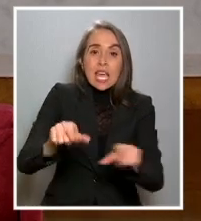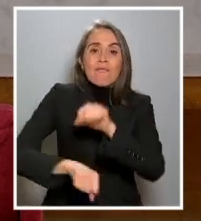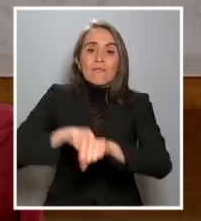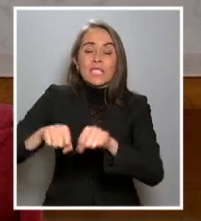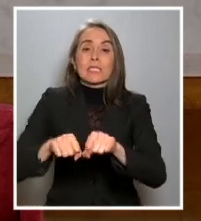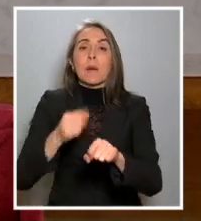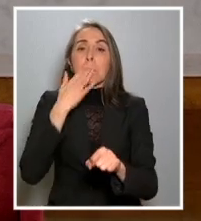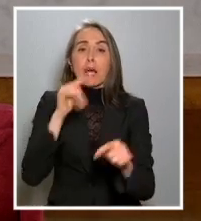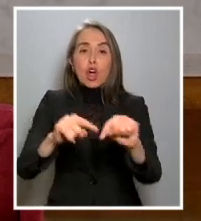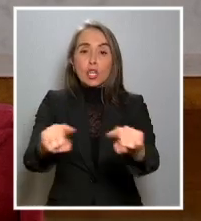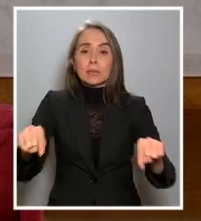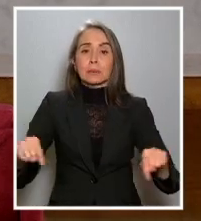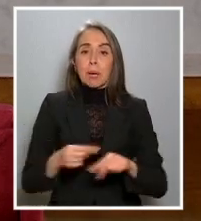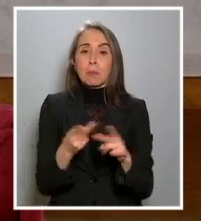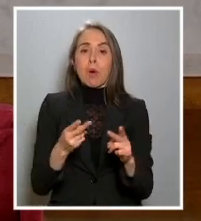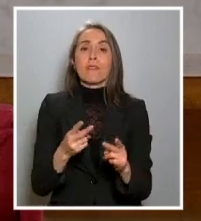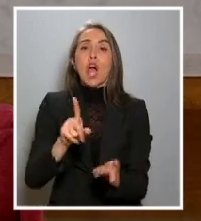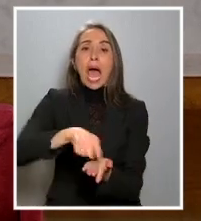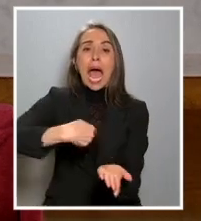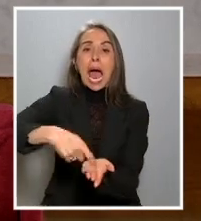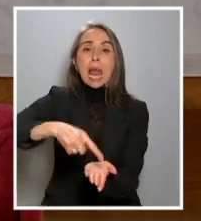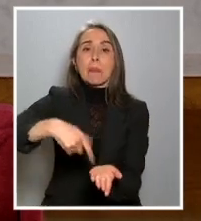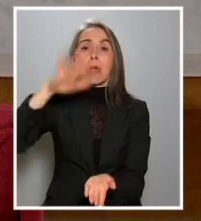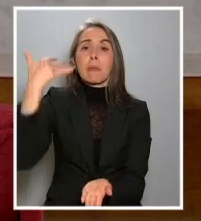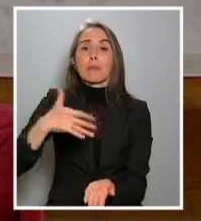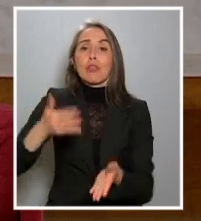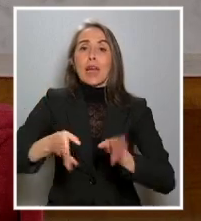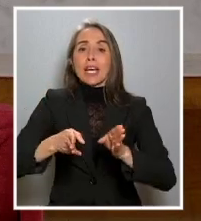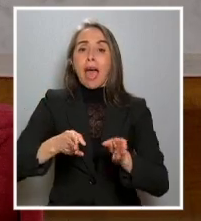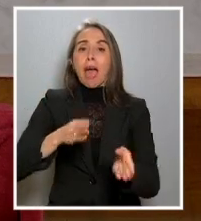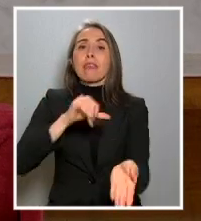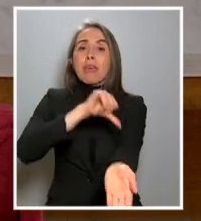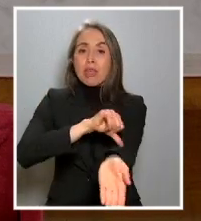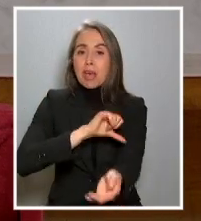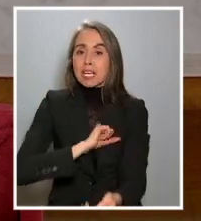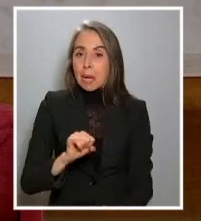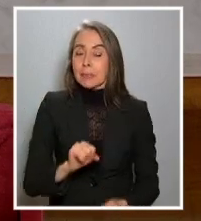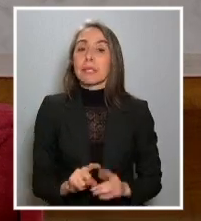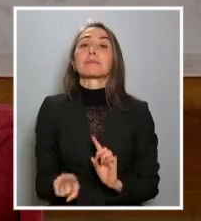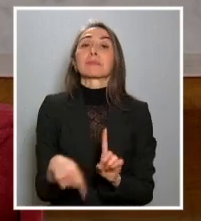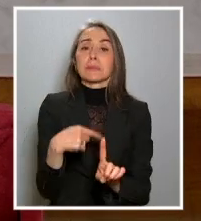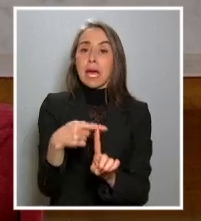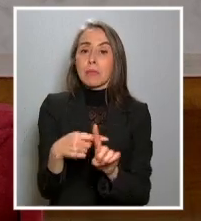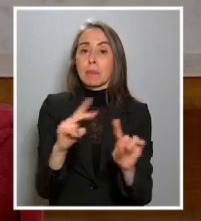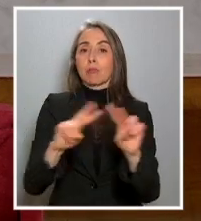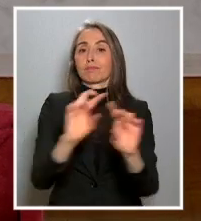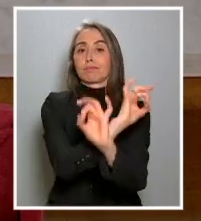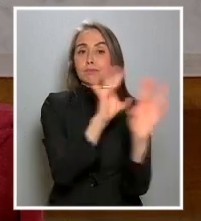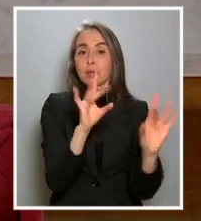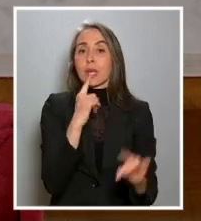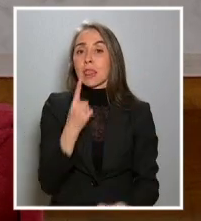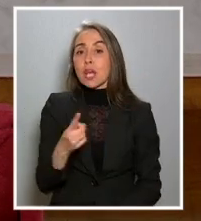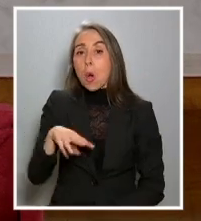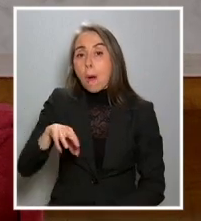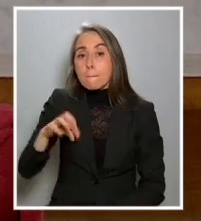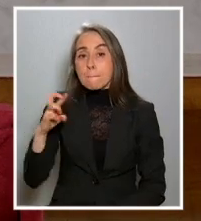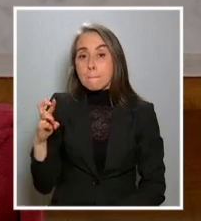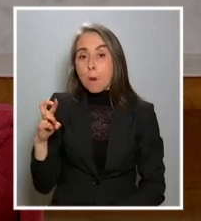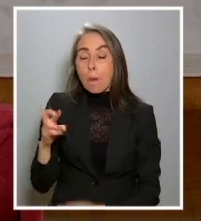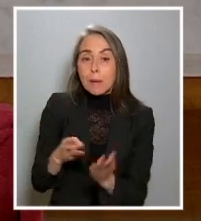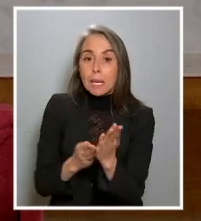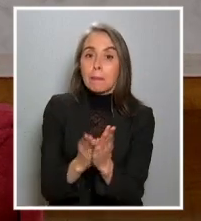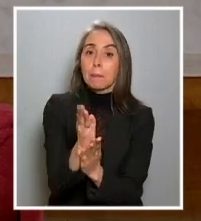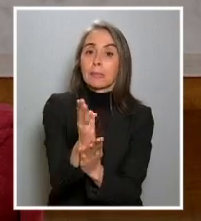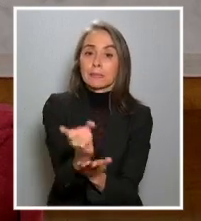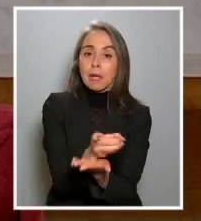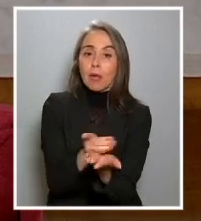espacio público de nuestra principal arteria de la capital. Hoy, además, quiero anunciar que el MOP inicia